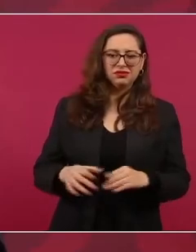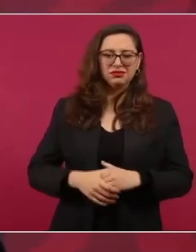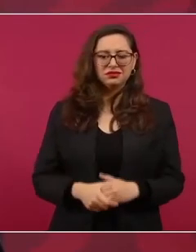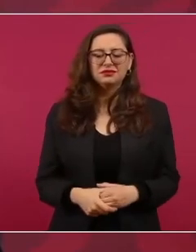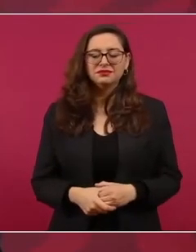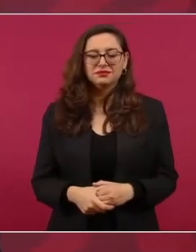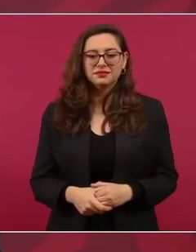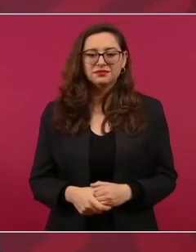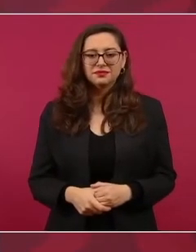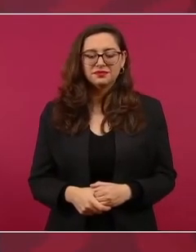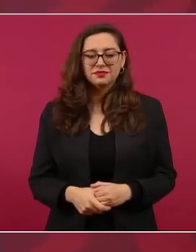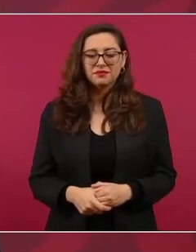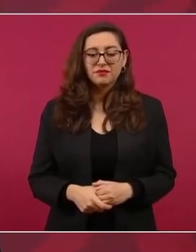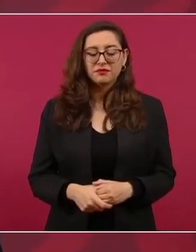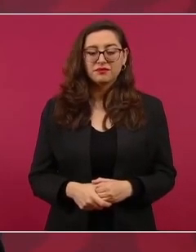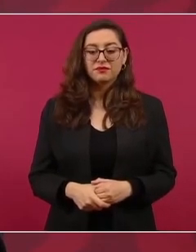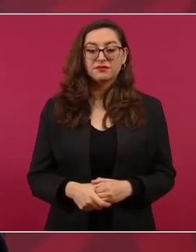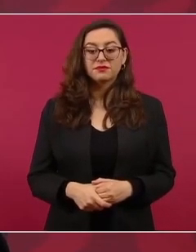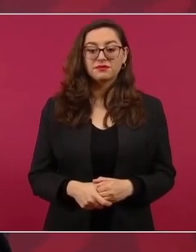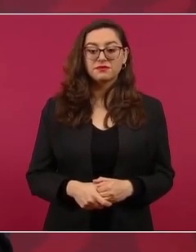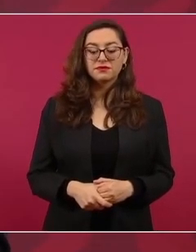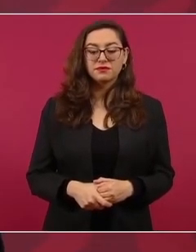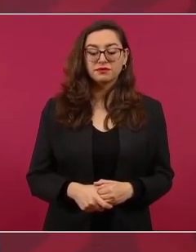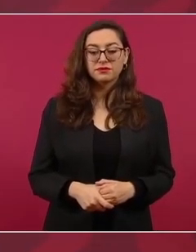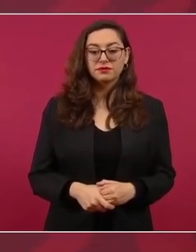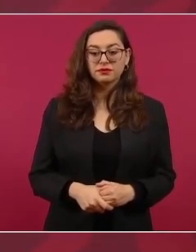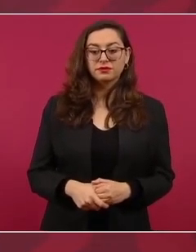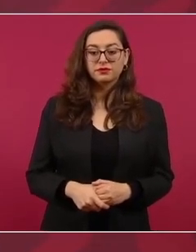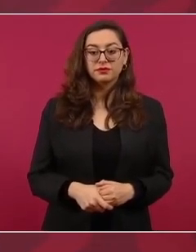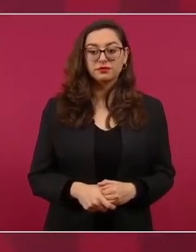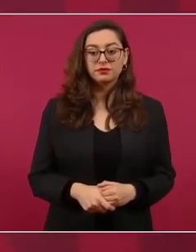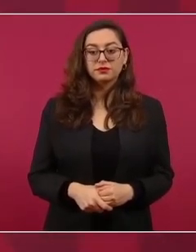inmejorables. Ayer estuve con